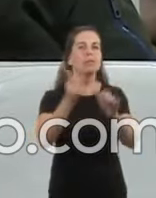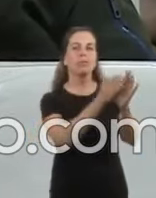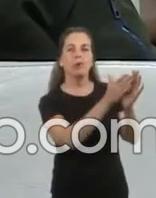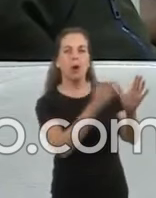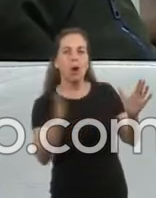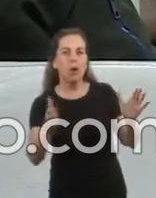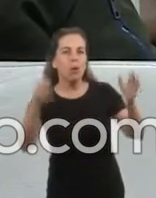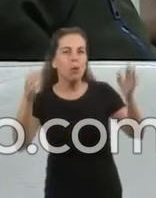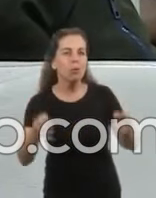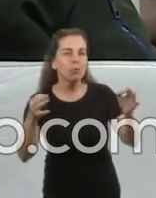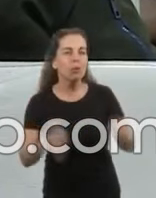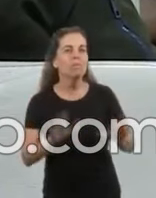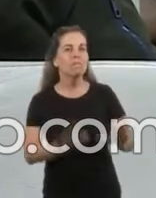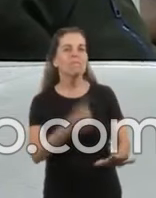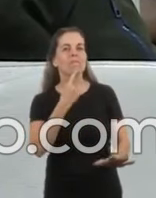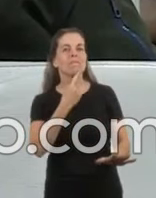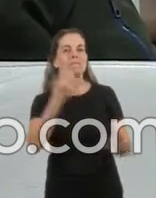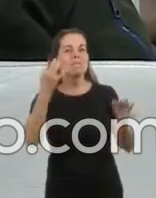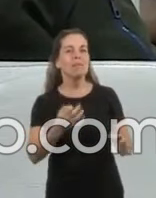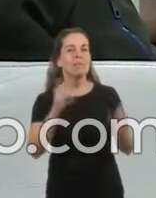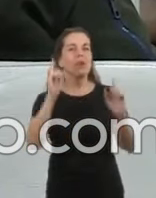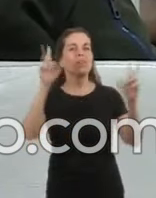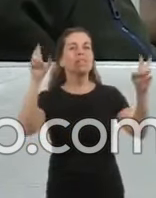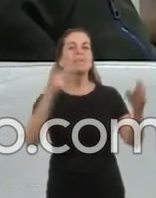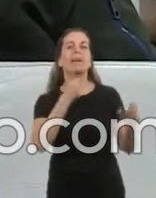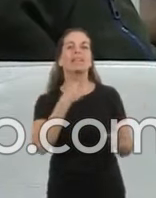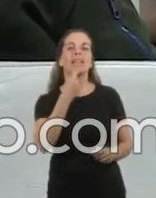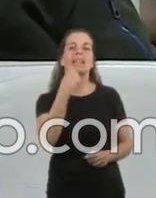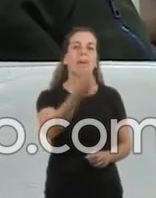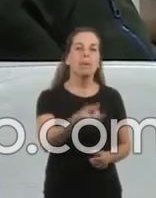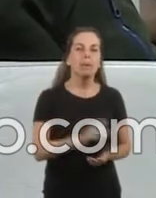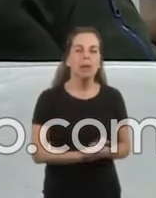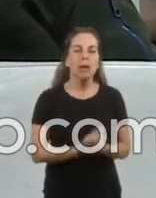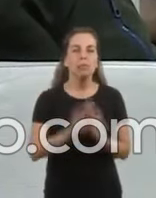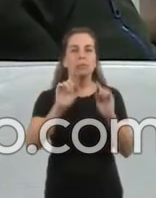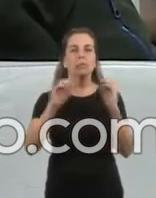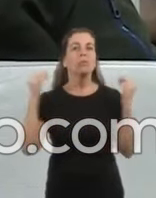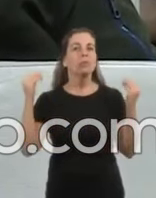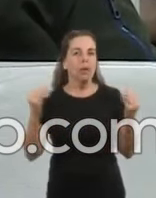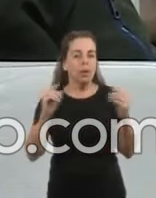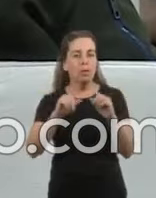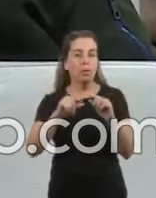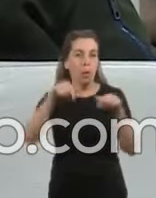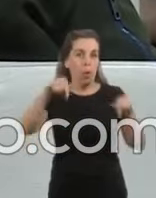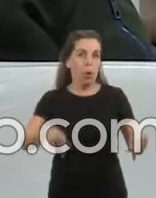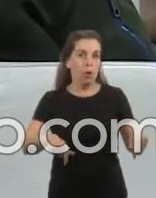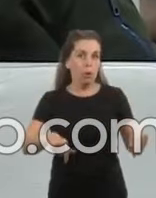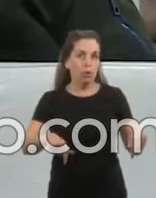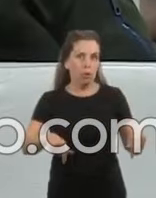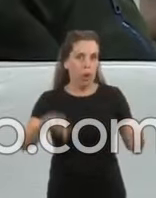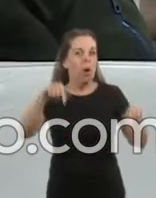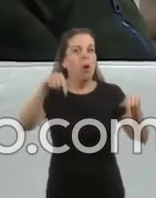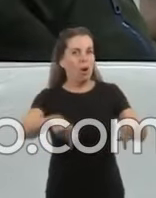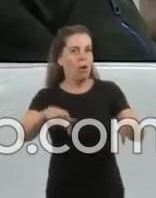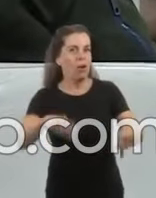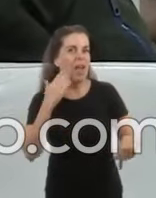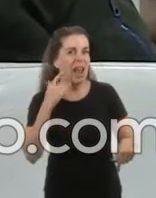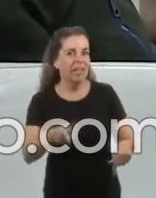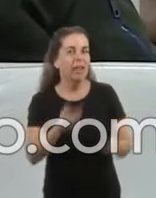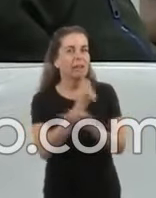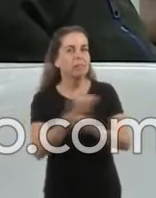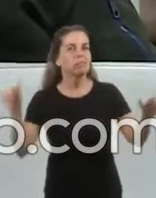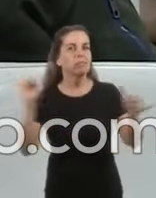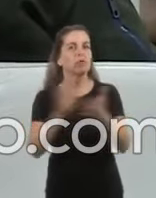me la dejaste justo picando con lo que te quería preguntar y que tiene que ver con mañana conoceremos el dato o después tard Mejor dicho hoy de